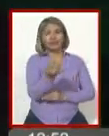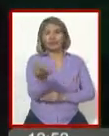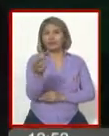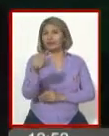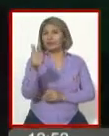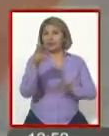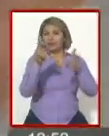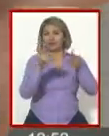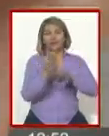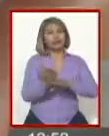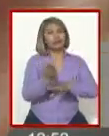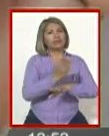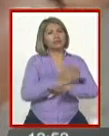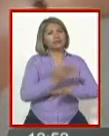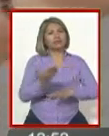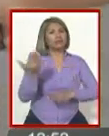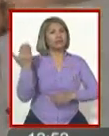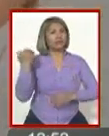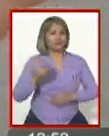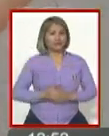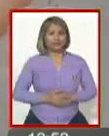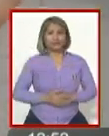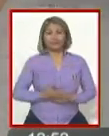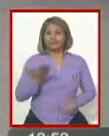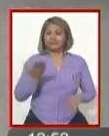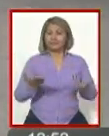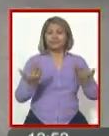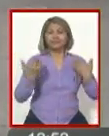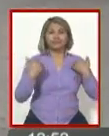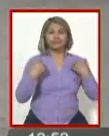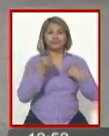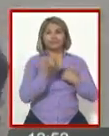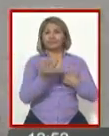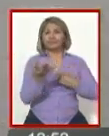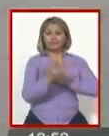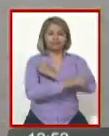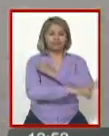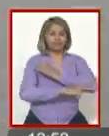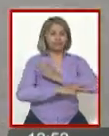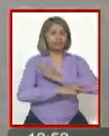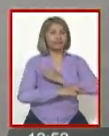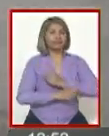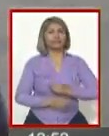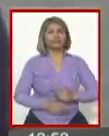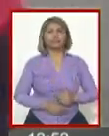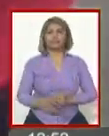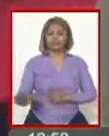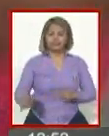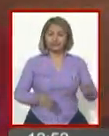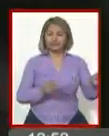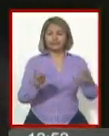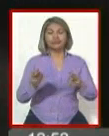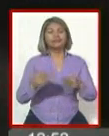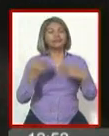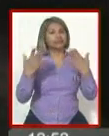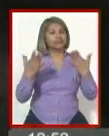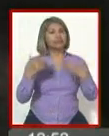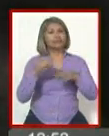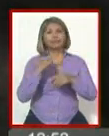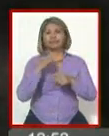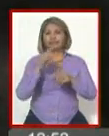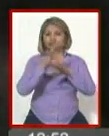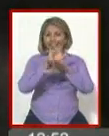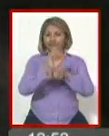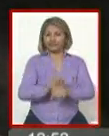algunas víctimas anteriores, ¿no? Ha podido haber otros atracos. Entonces, es un modus operandi a los que ellos